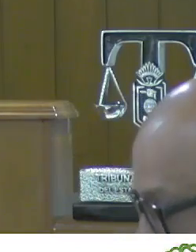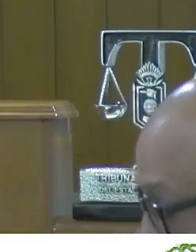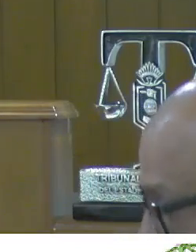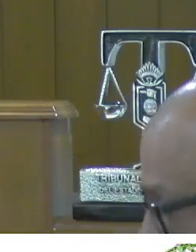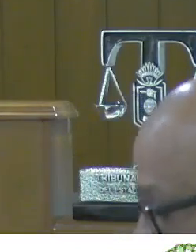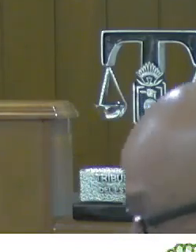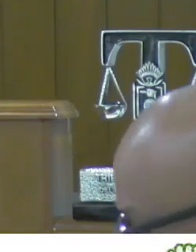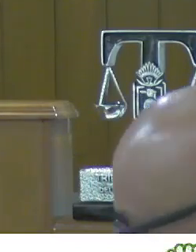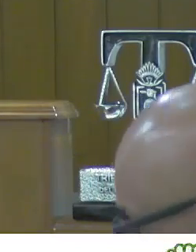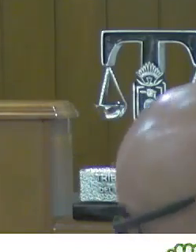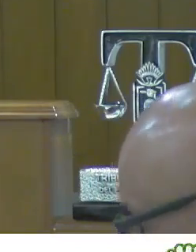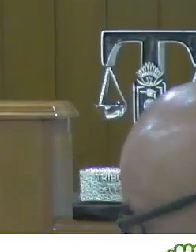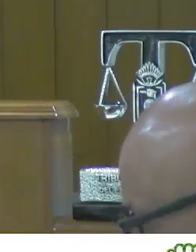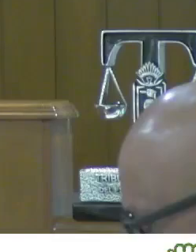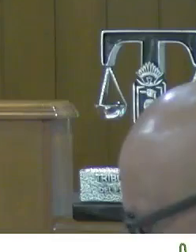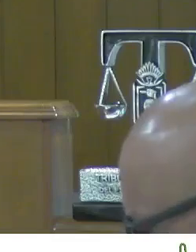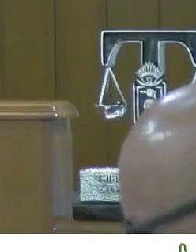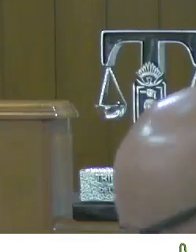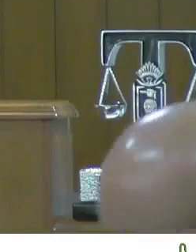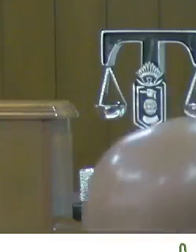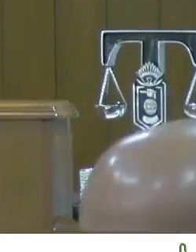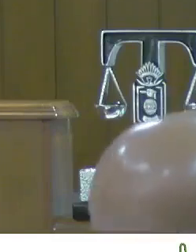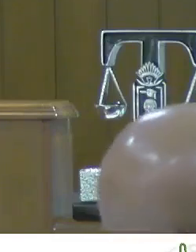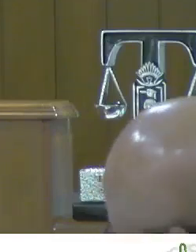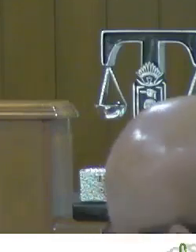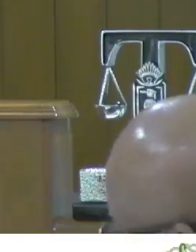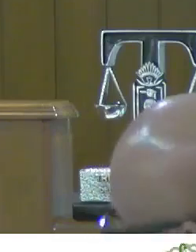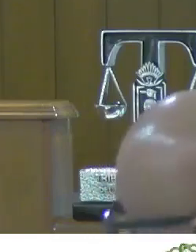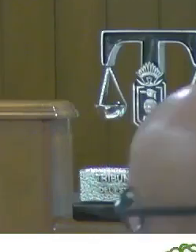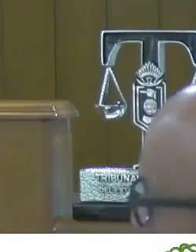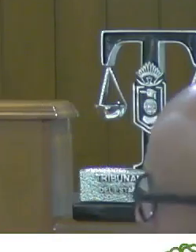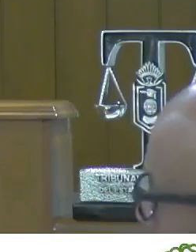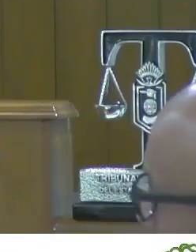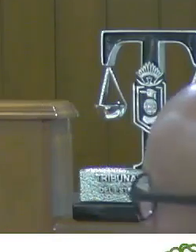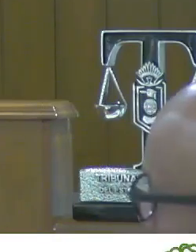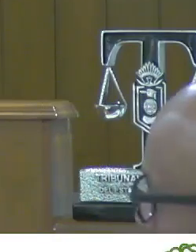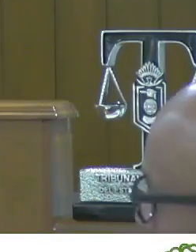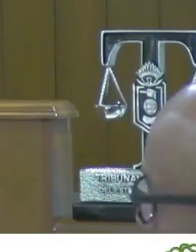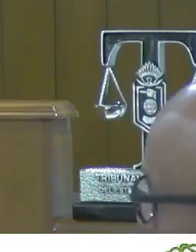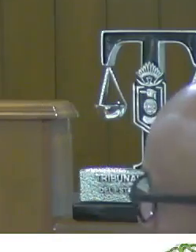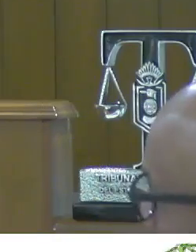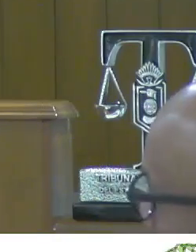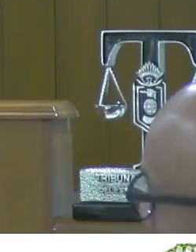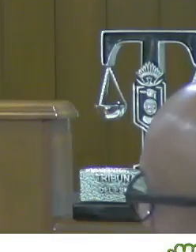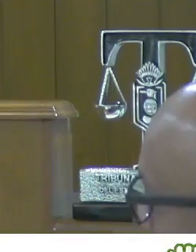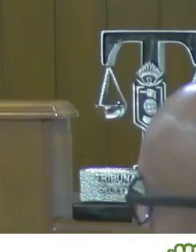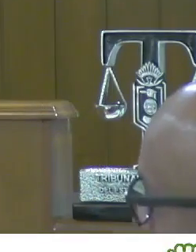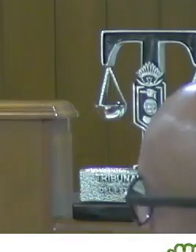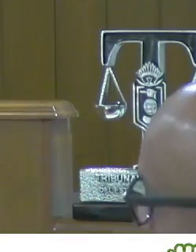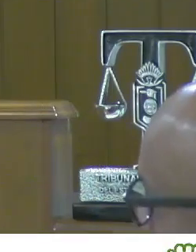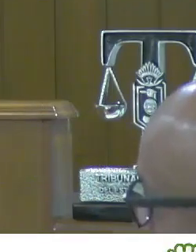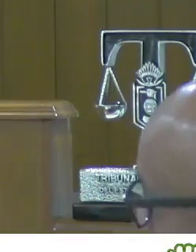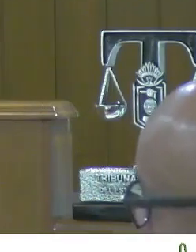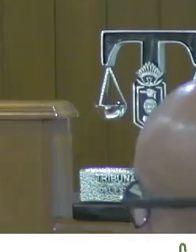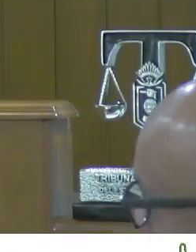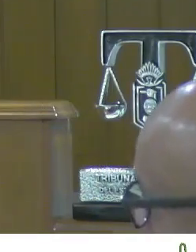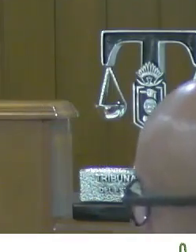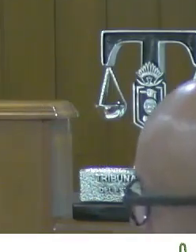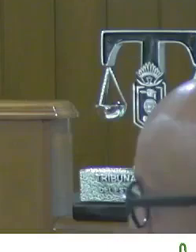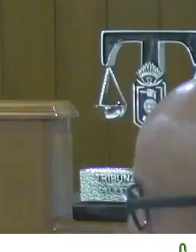038/2025, los cuales fueron turnados a las ponencias a cargo del magistrado César Salgado Alpizar y de la magistrada Evelyn Rodríguez